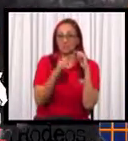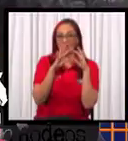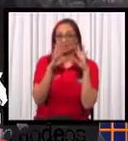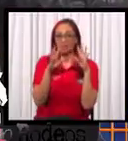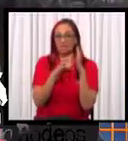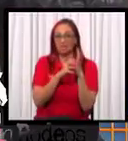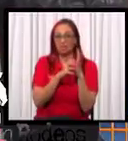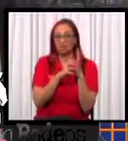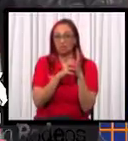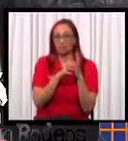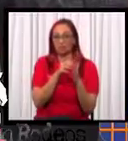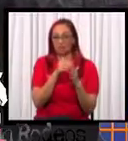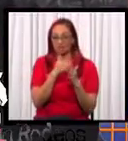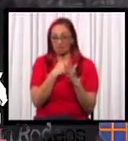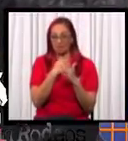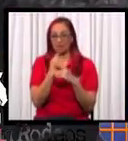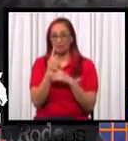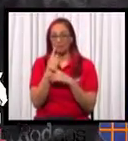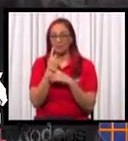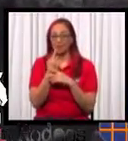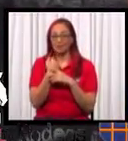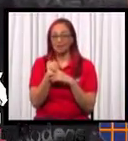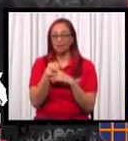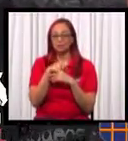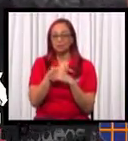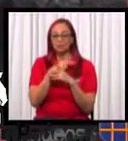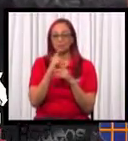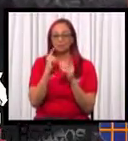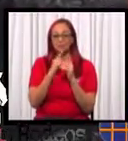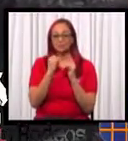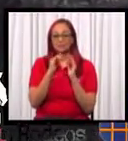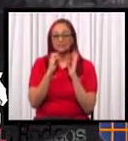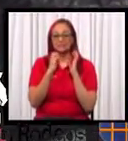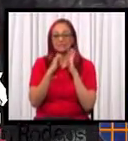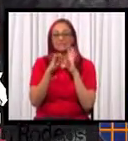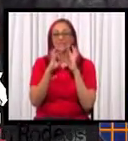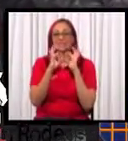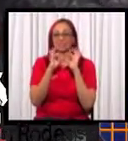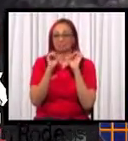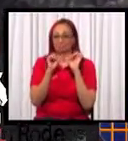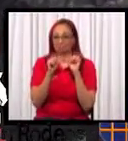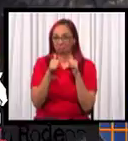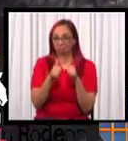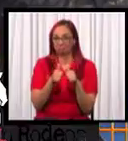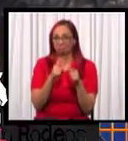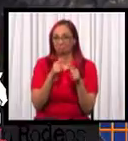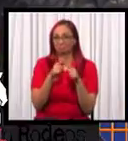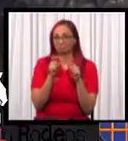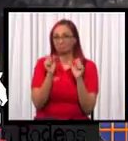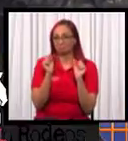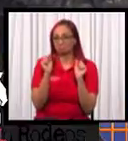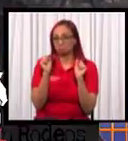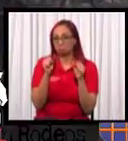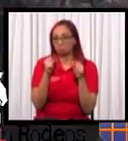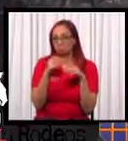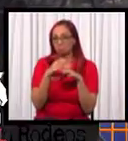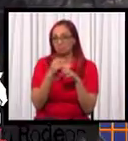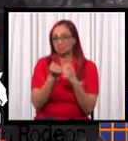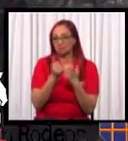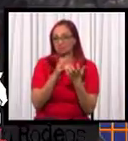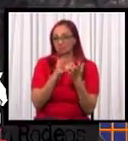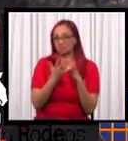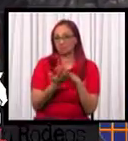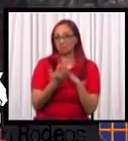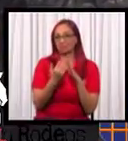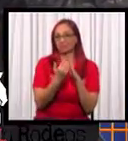tenga para que nosotros también, si así a bien lo tiene, pues podamos hacer, podamos presentarle